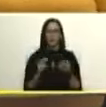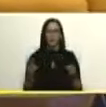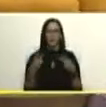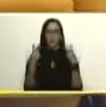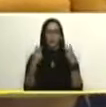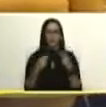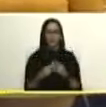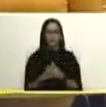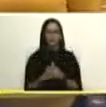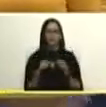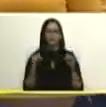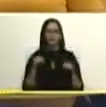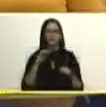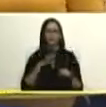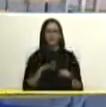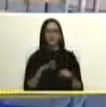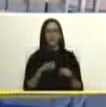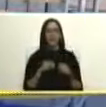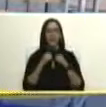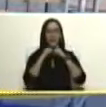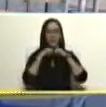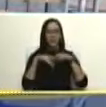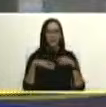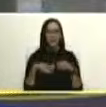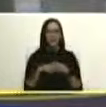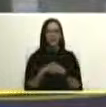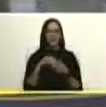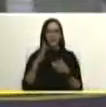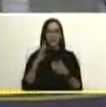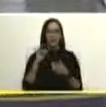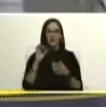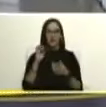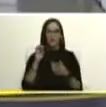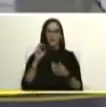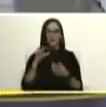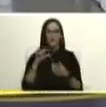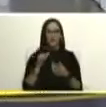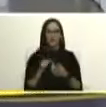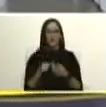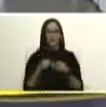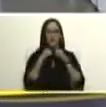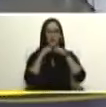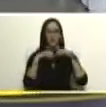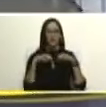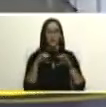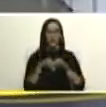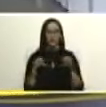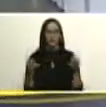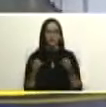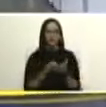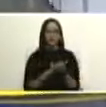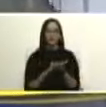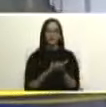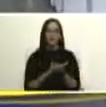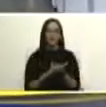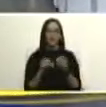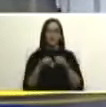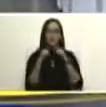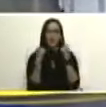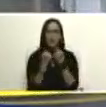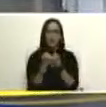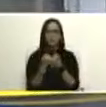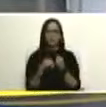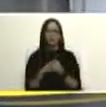victoriosa. Y aquí está el milagro de las bricomiles, el milagro de la educación, de la recuperación de las aulas, del